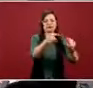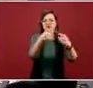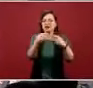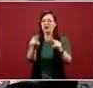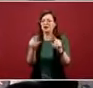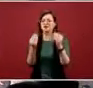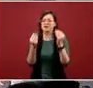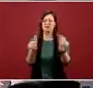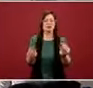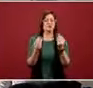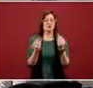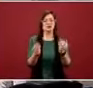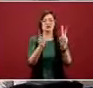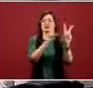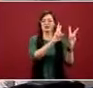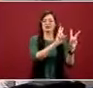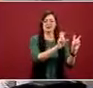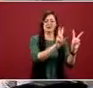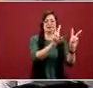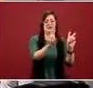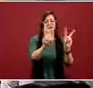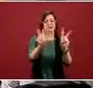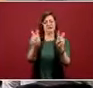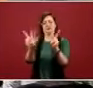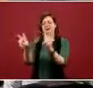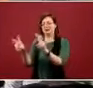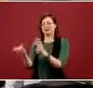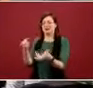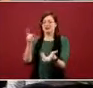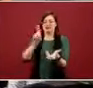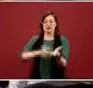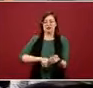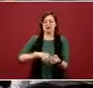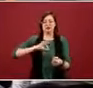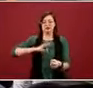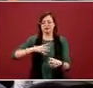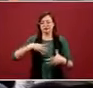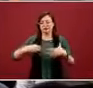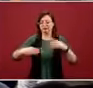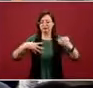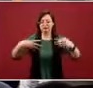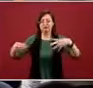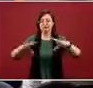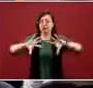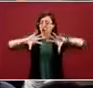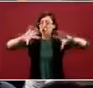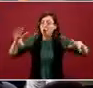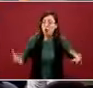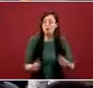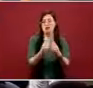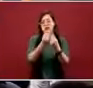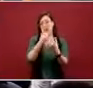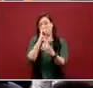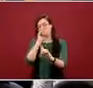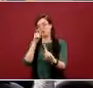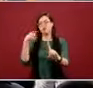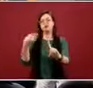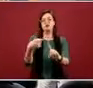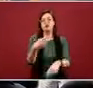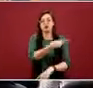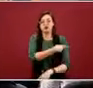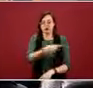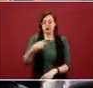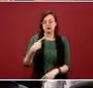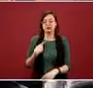respuesta ante un fenómeno complejo como es una epidemia requiere enfocar todos los aspectos. Algunos que también aquí hemos comentado es,